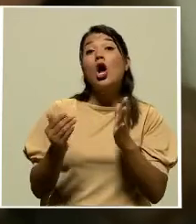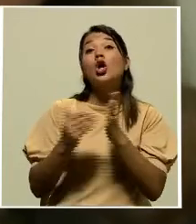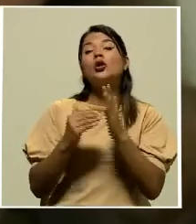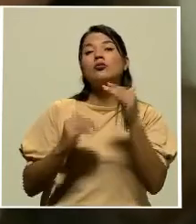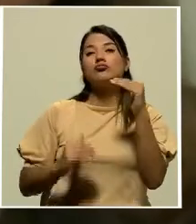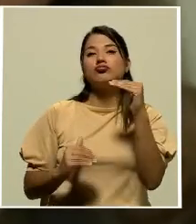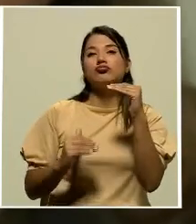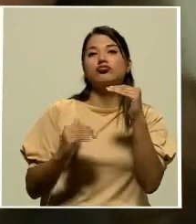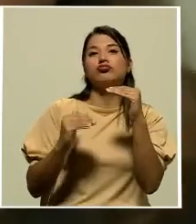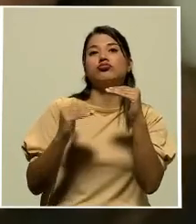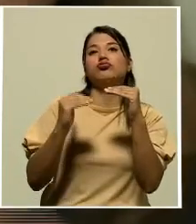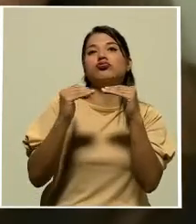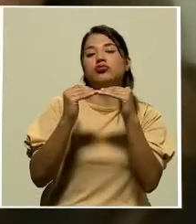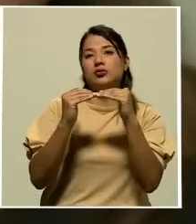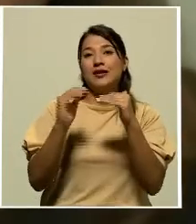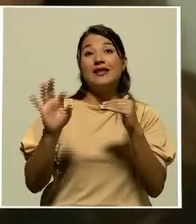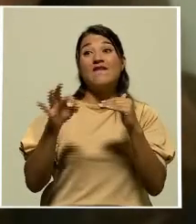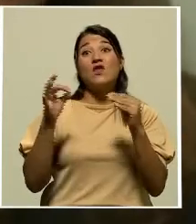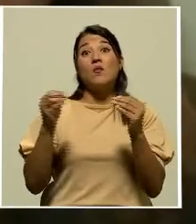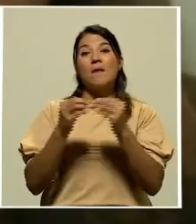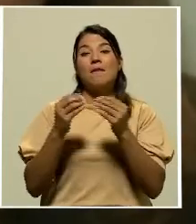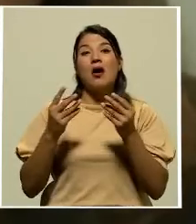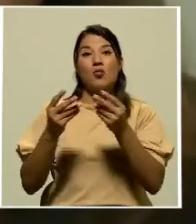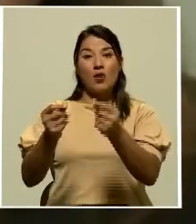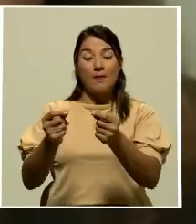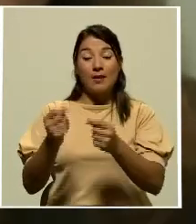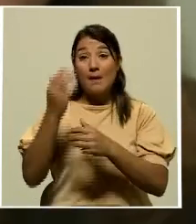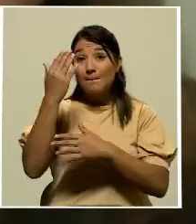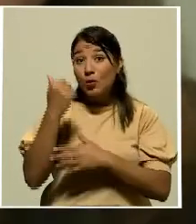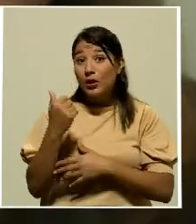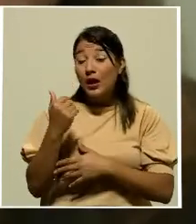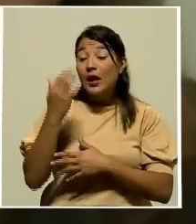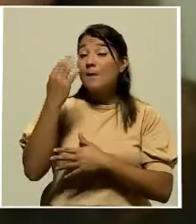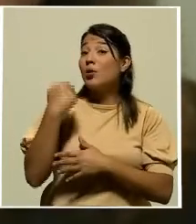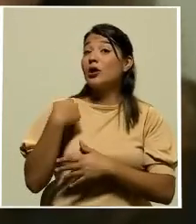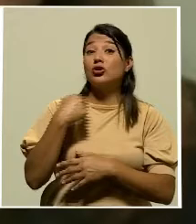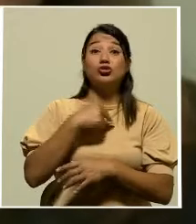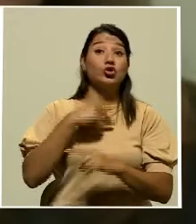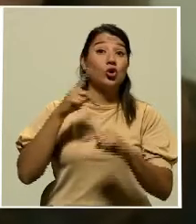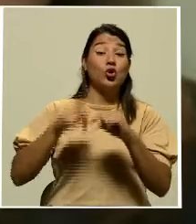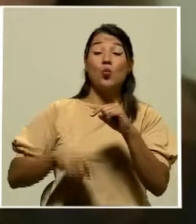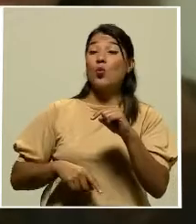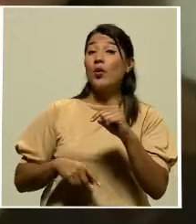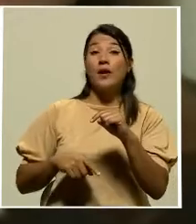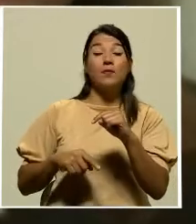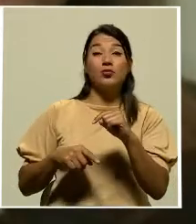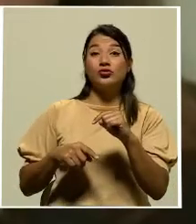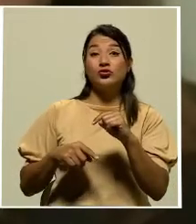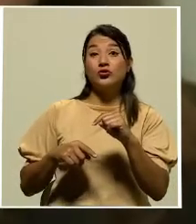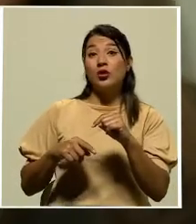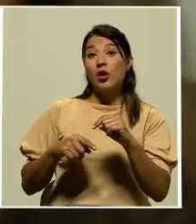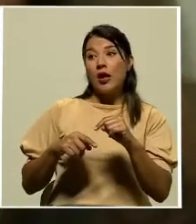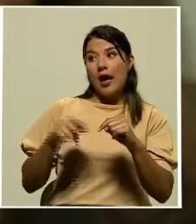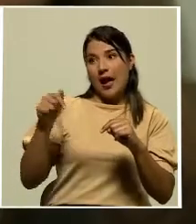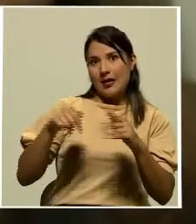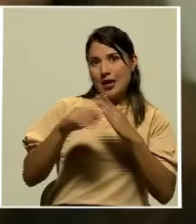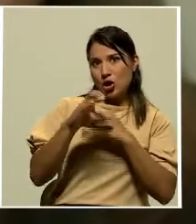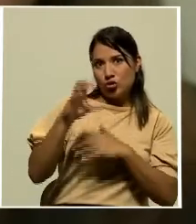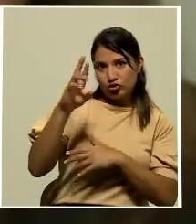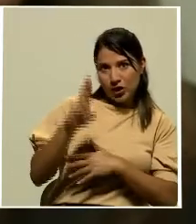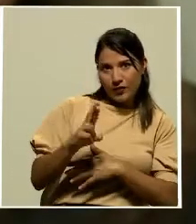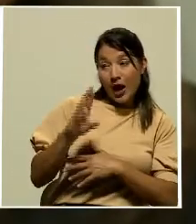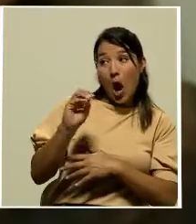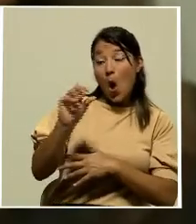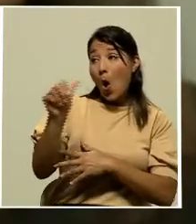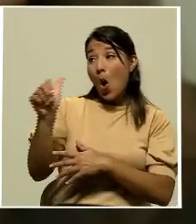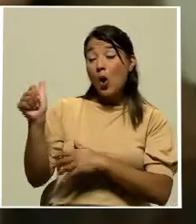brechas de forma mais rápida possível, porque não podemos, como não somente Costa Rica, mas todos os